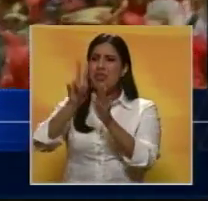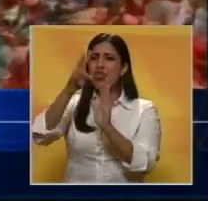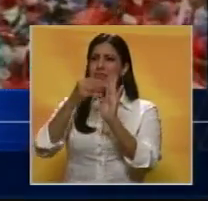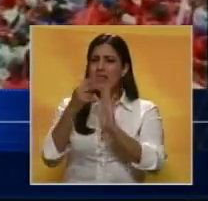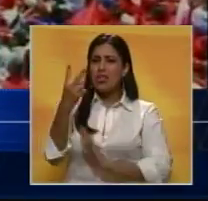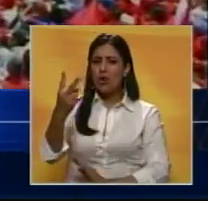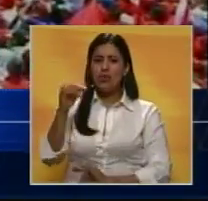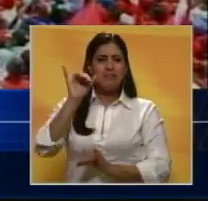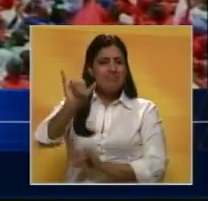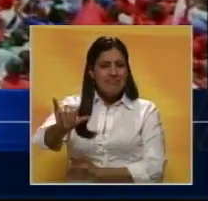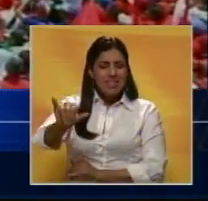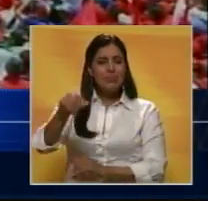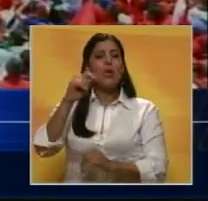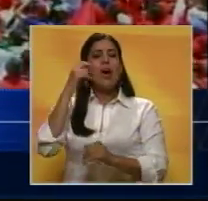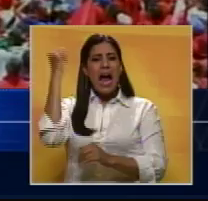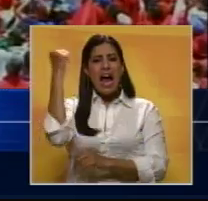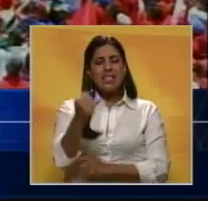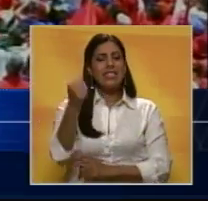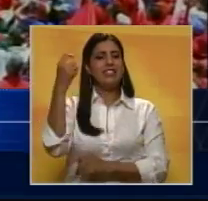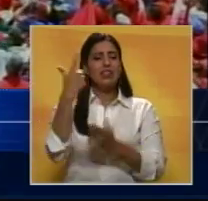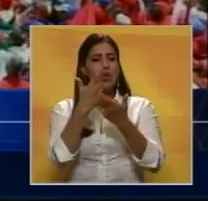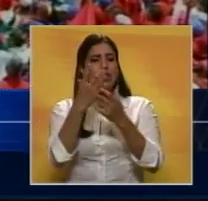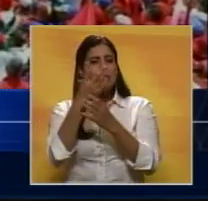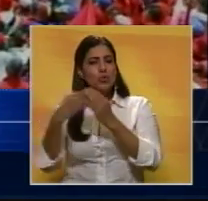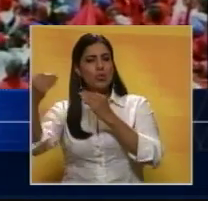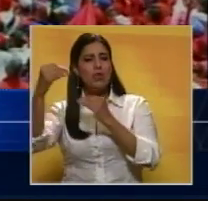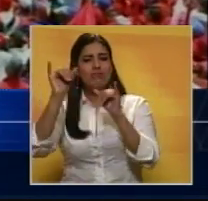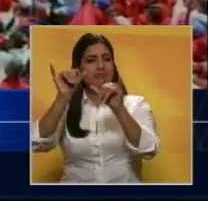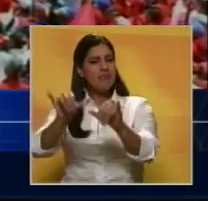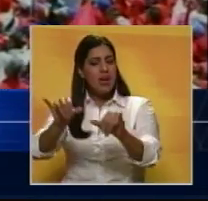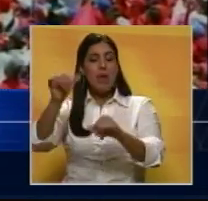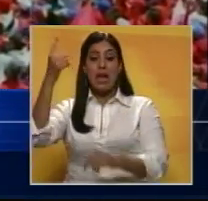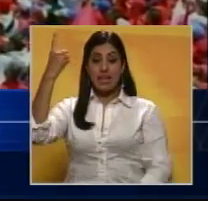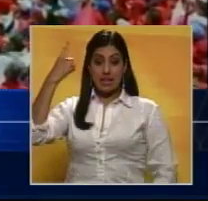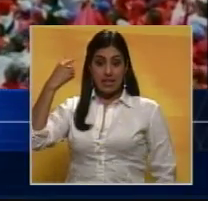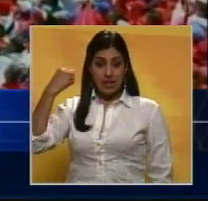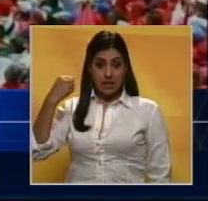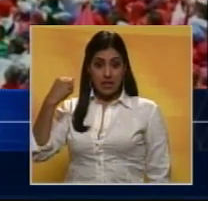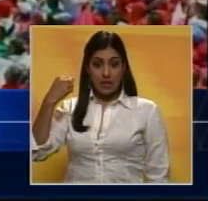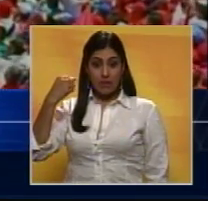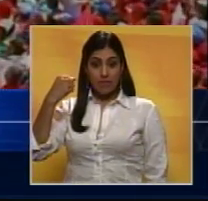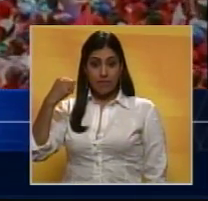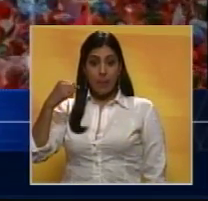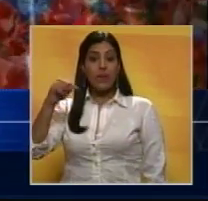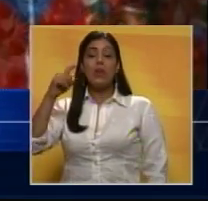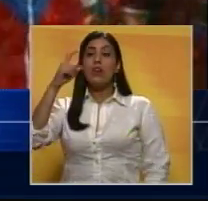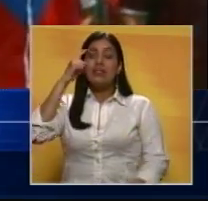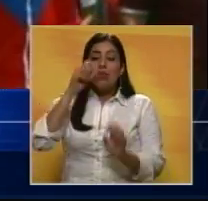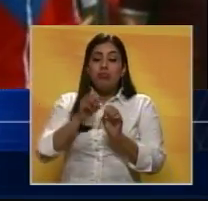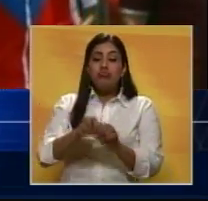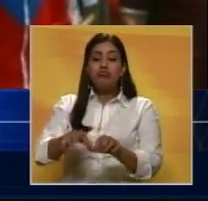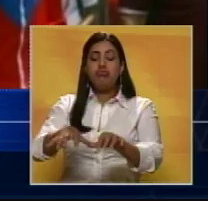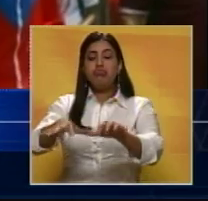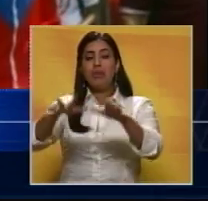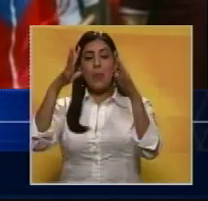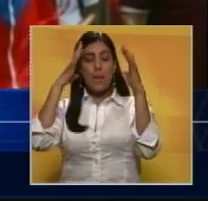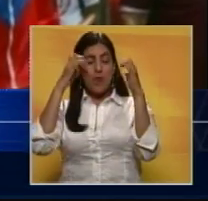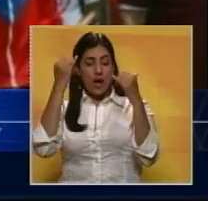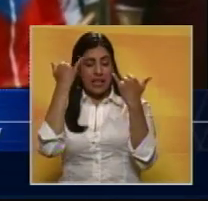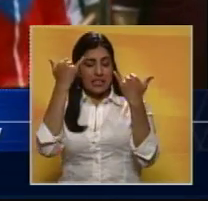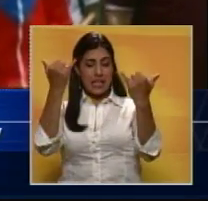2002. Son los mismos asesinos de la salida. Y ayer, en un despliegue de